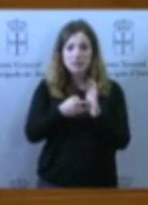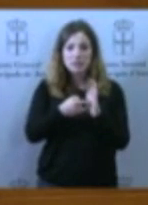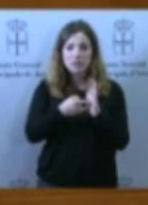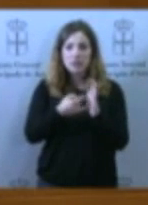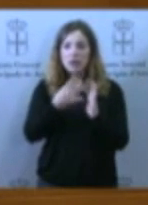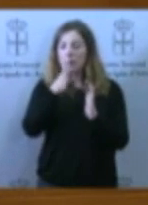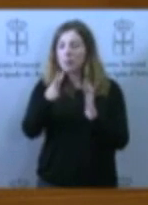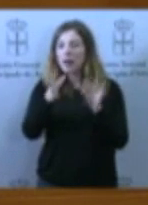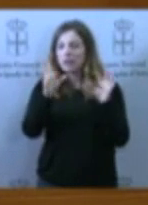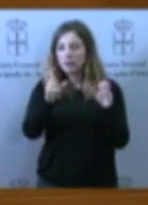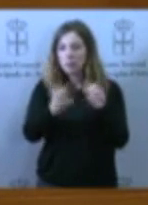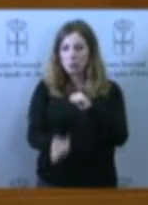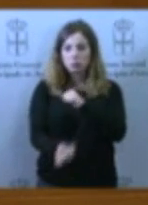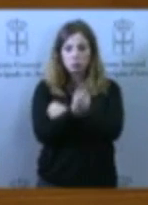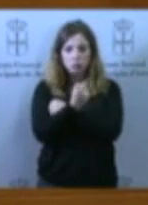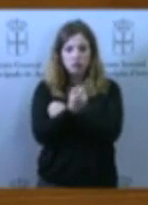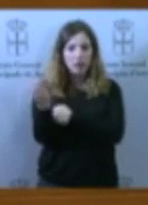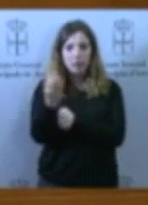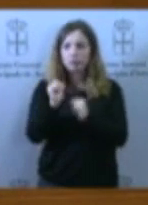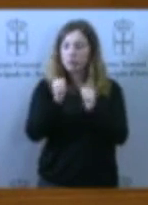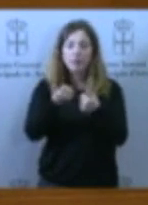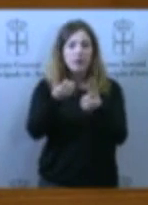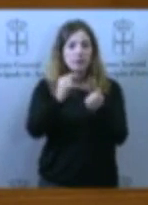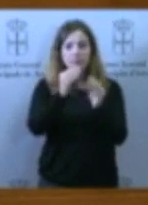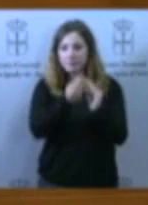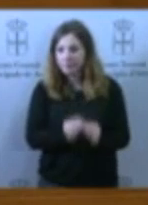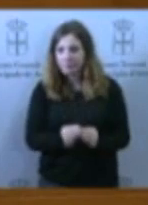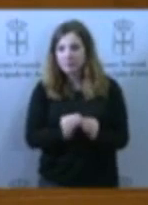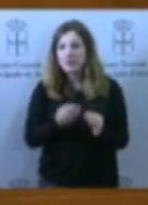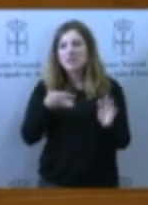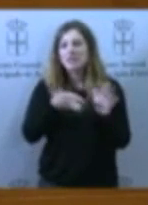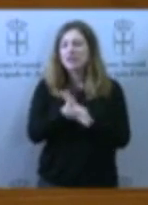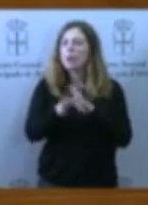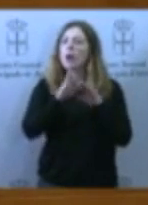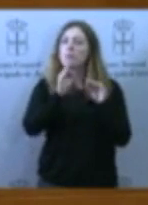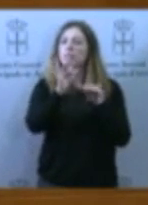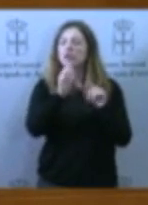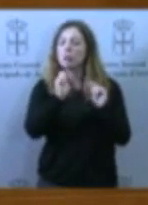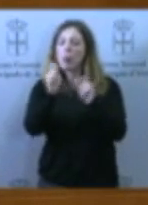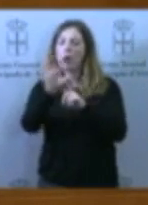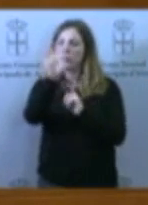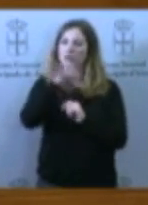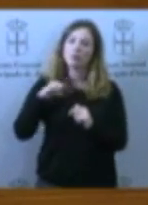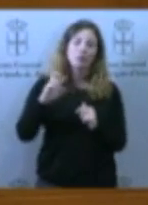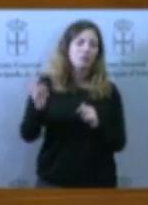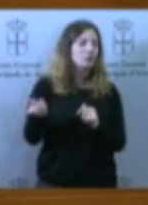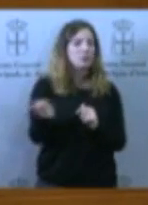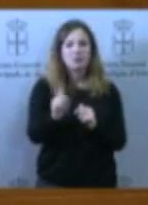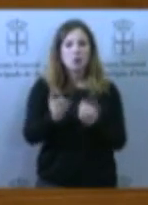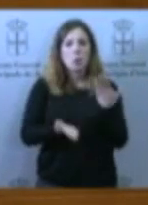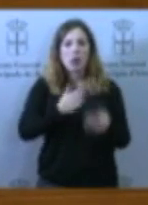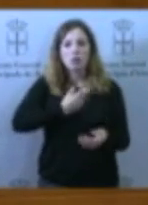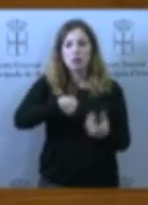Musel. Y eso es lo que sería que no hubiera un trato de favor con otras comunidades respecto a la nuestra. Nosotros